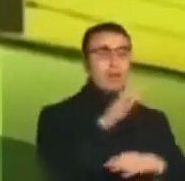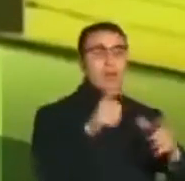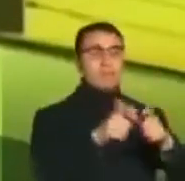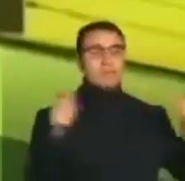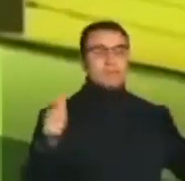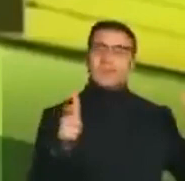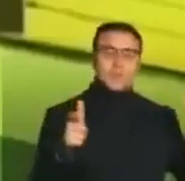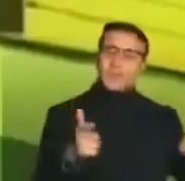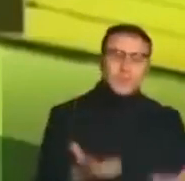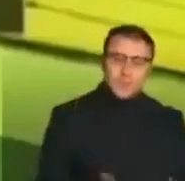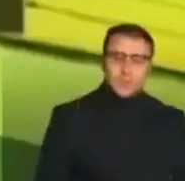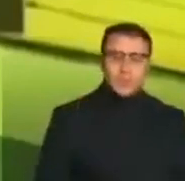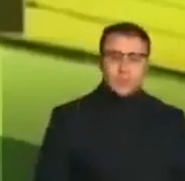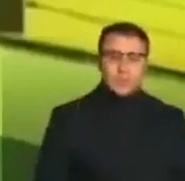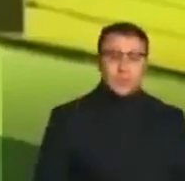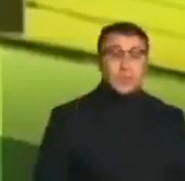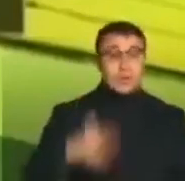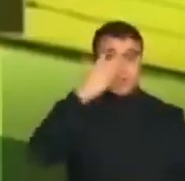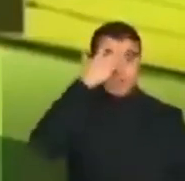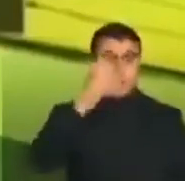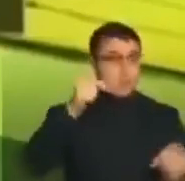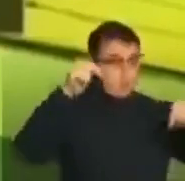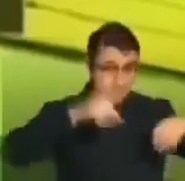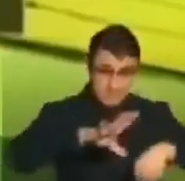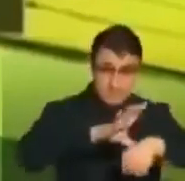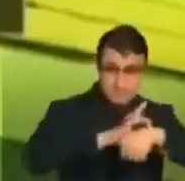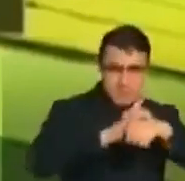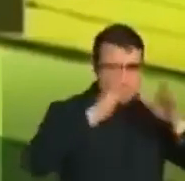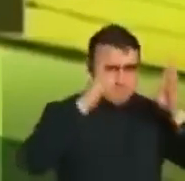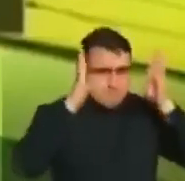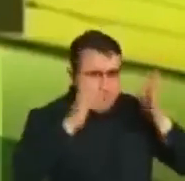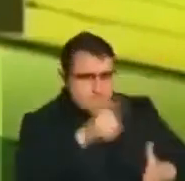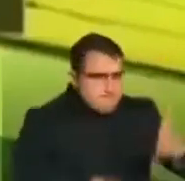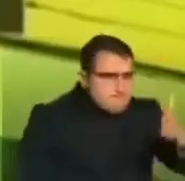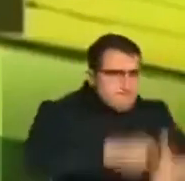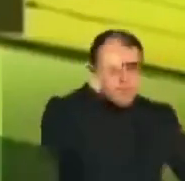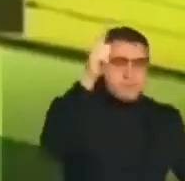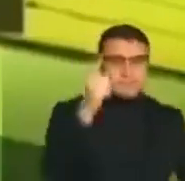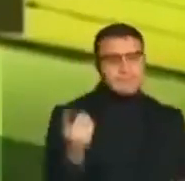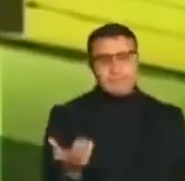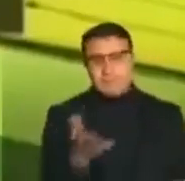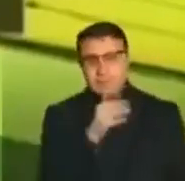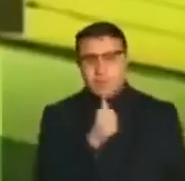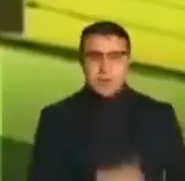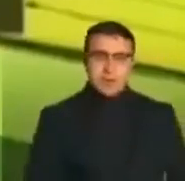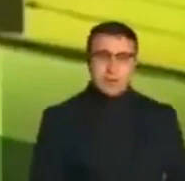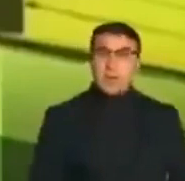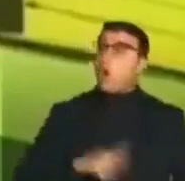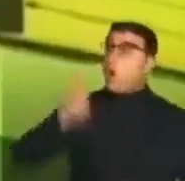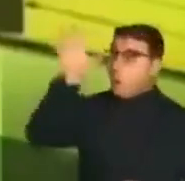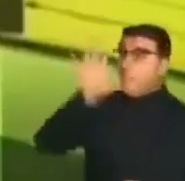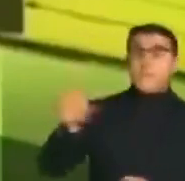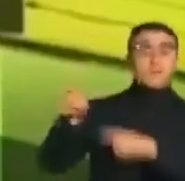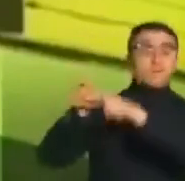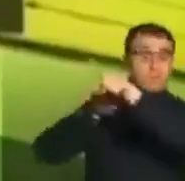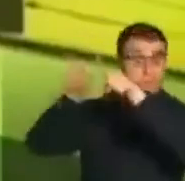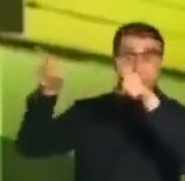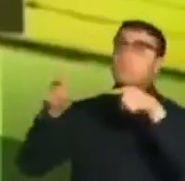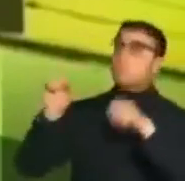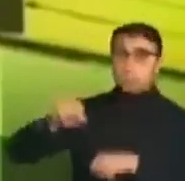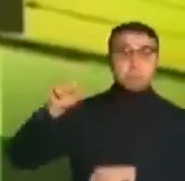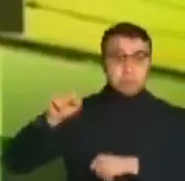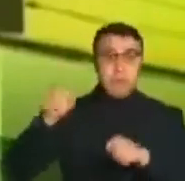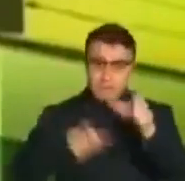son atendidas como en otros lugares del mundo, cuando podrían salvarse si la atención fuera